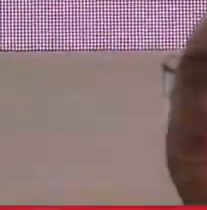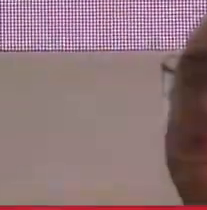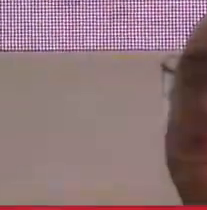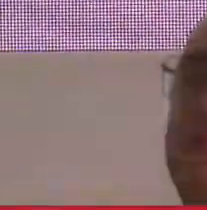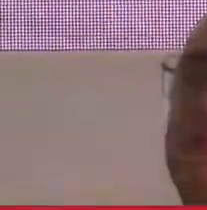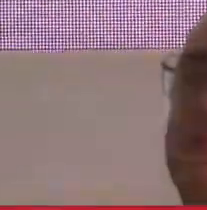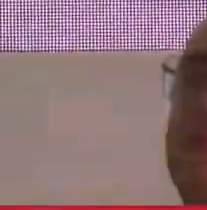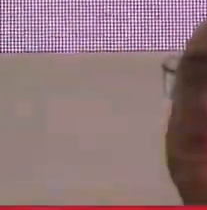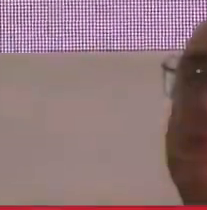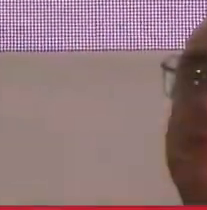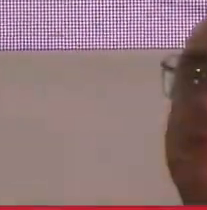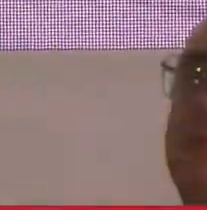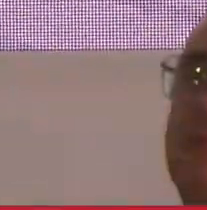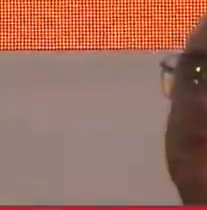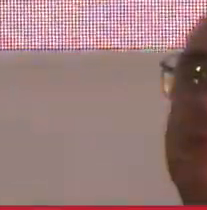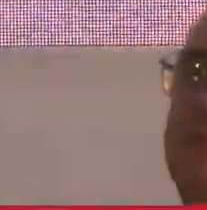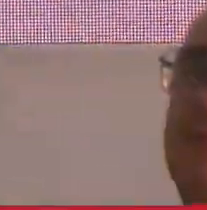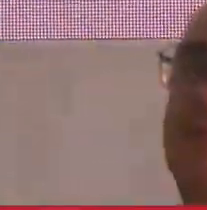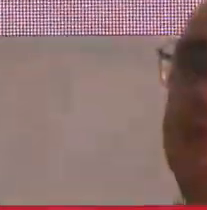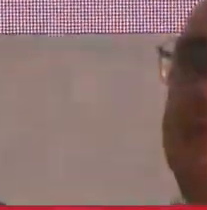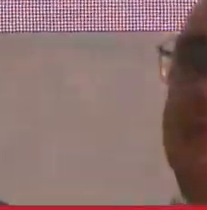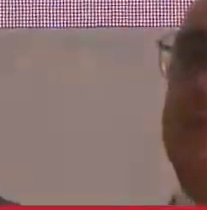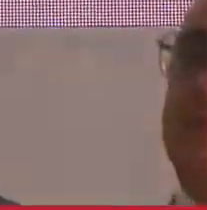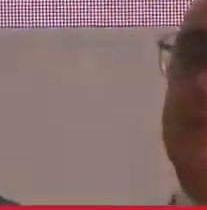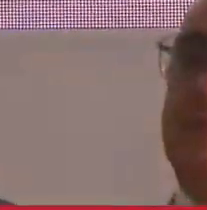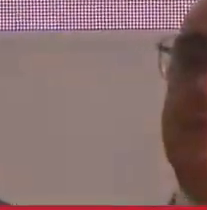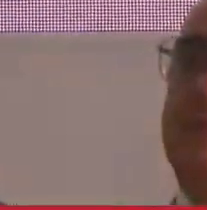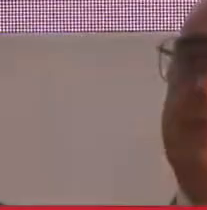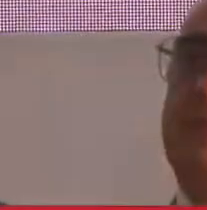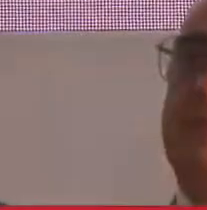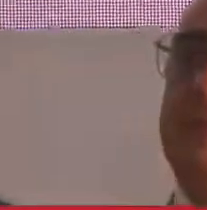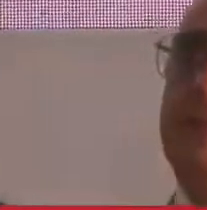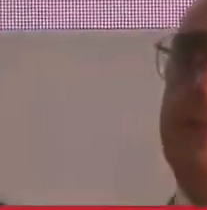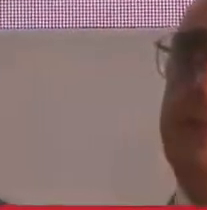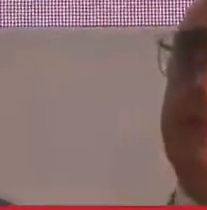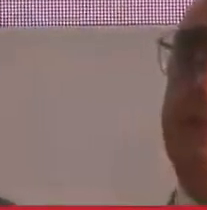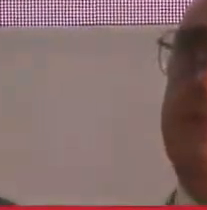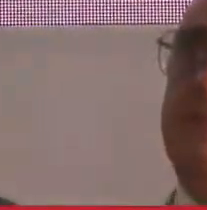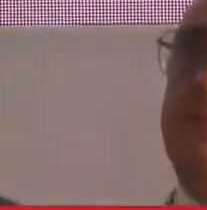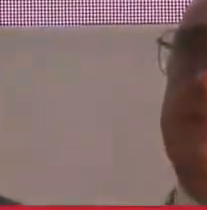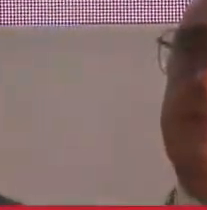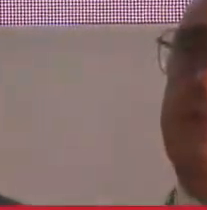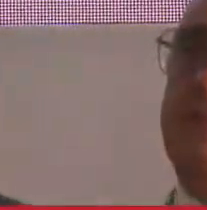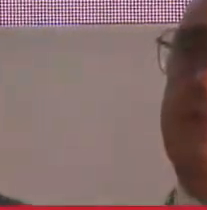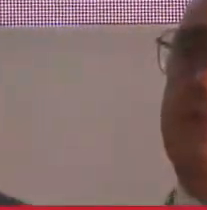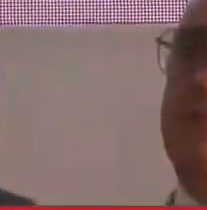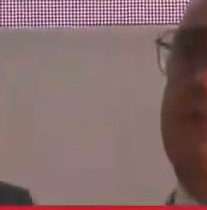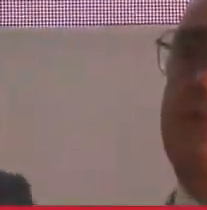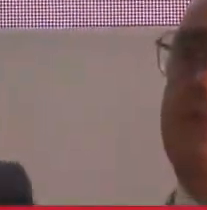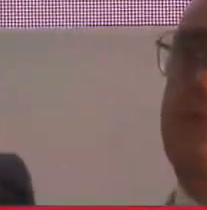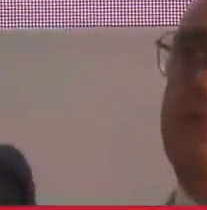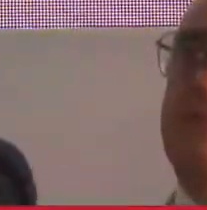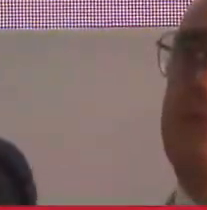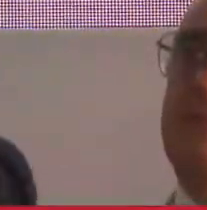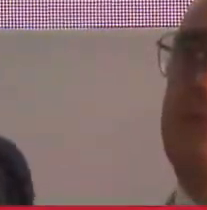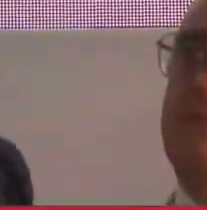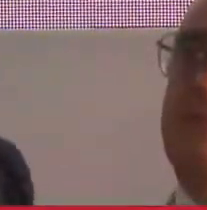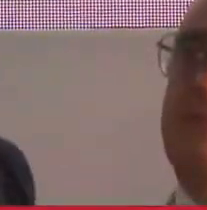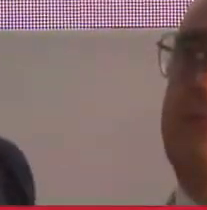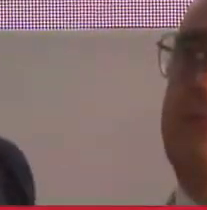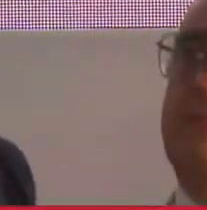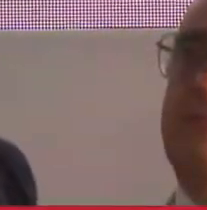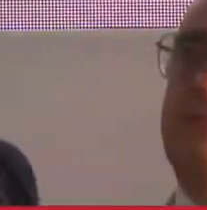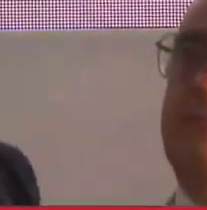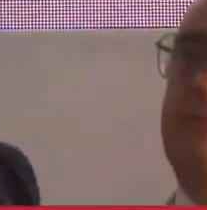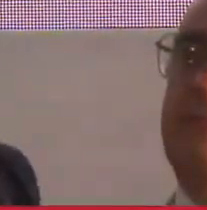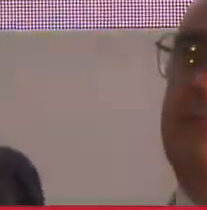la funcionaria ya a la que hay que pedirle cita a ver si la Virgen María se aparece. No, yo quiero cambiar el diálogo por una